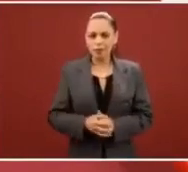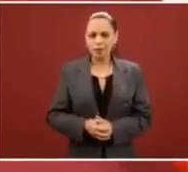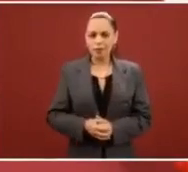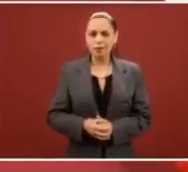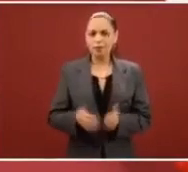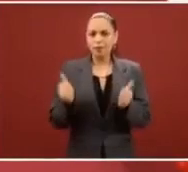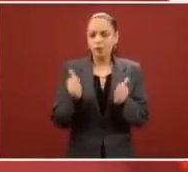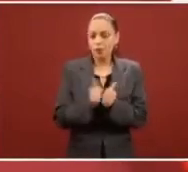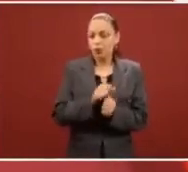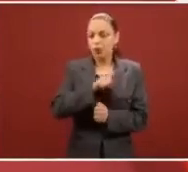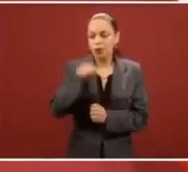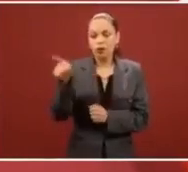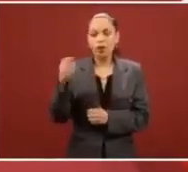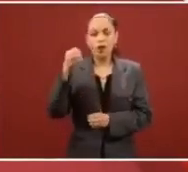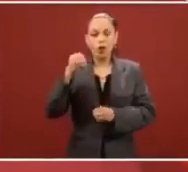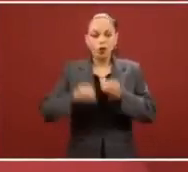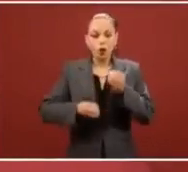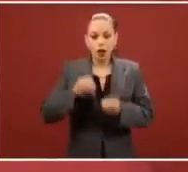jueces,